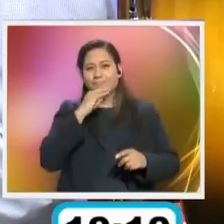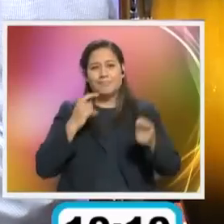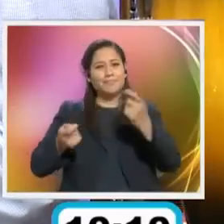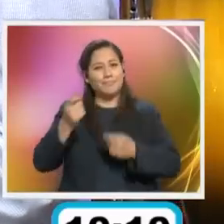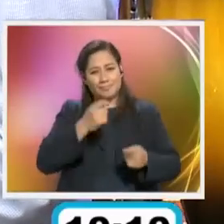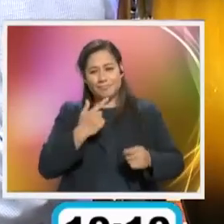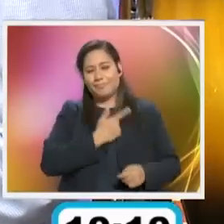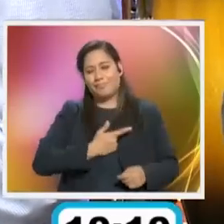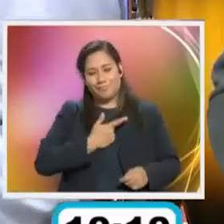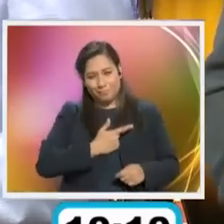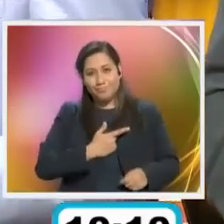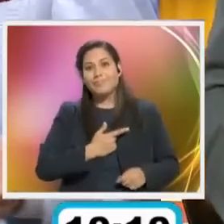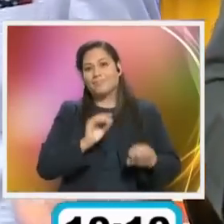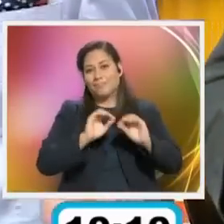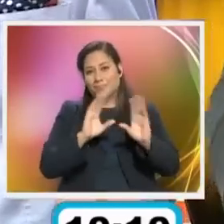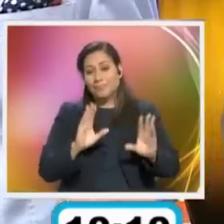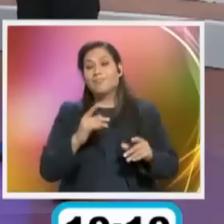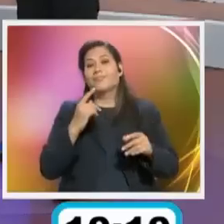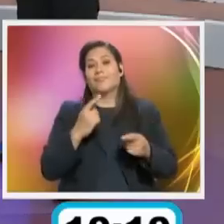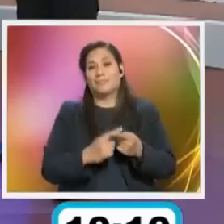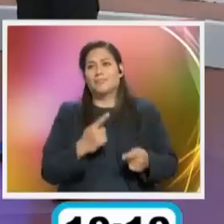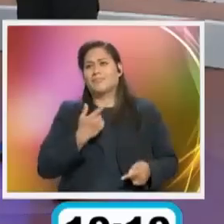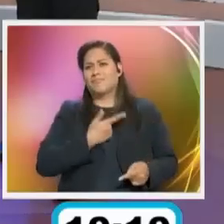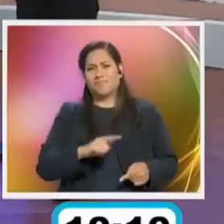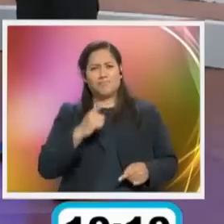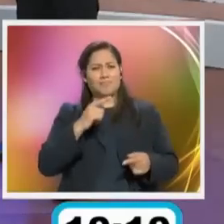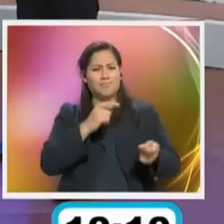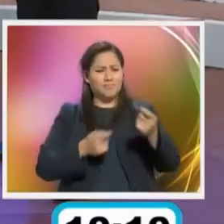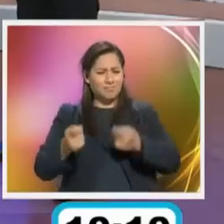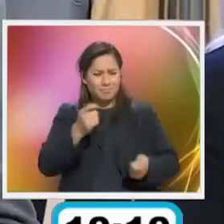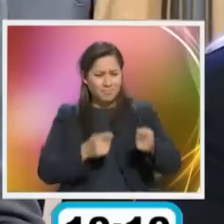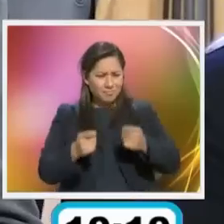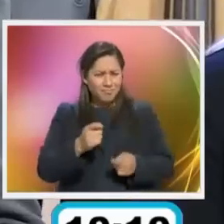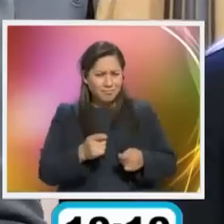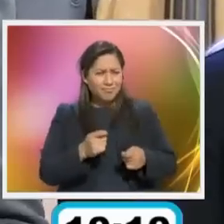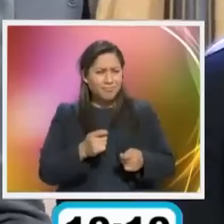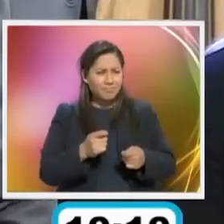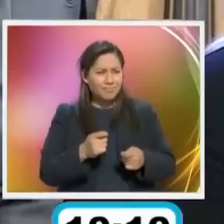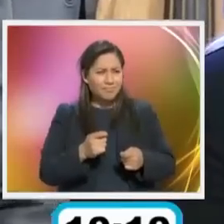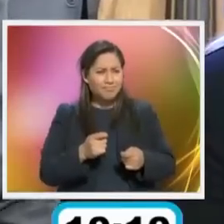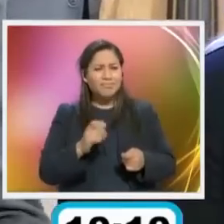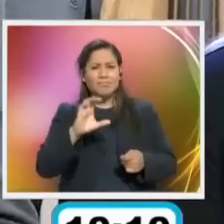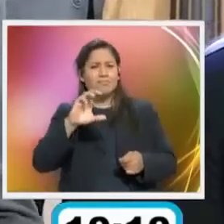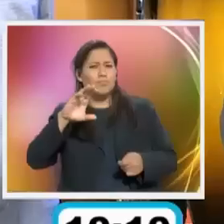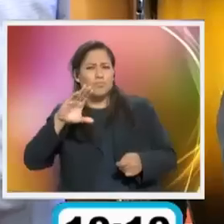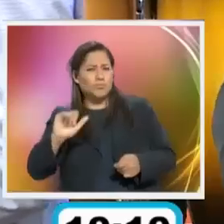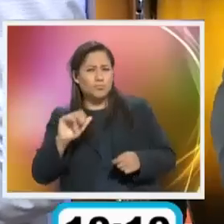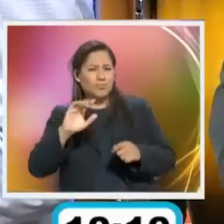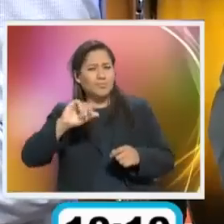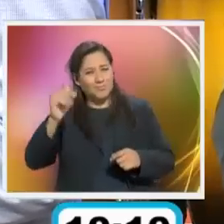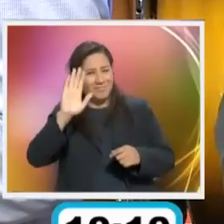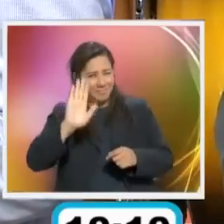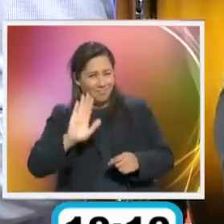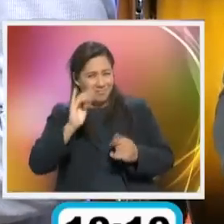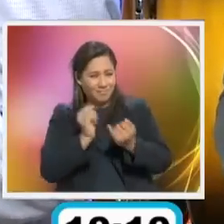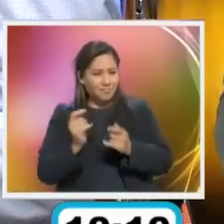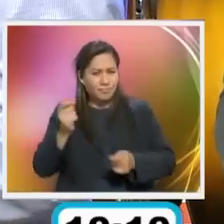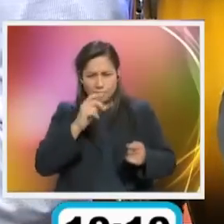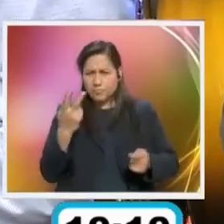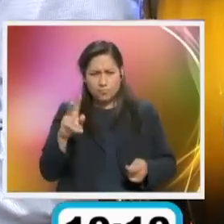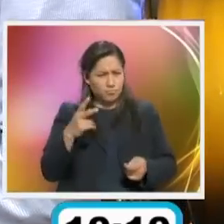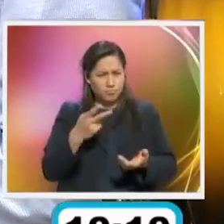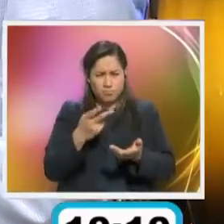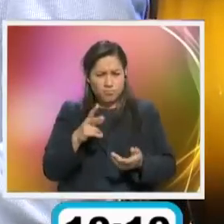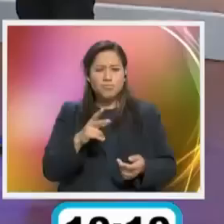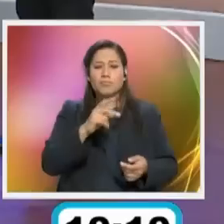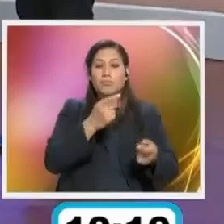nos encanta. Por supuesto, y a quién no le gusta la salsa, pero ¿por qué gustó más la salsa que, digamos, la cumbia? Bueno, nosotros hacemos los dos géneros, salsa y ¿tocan